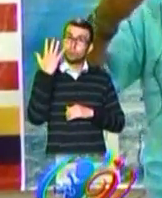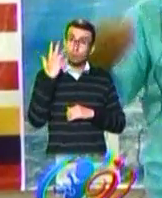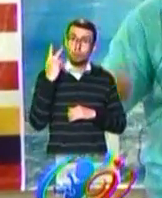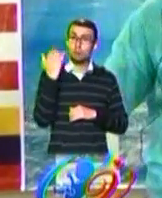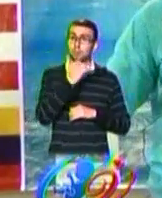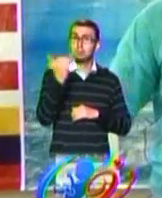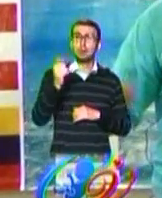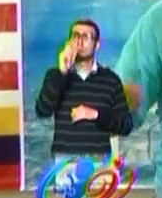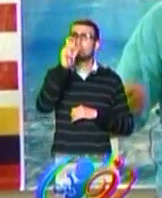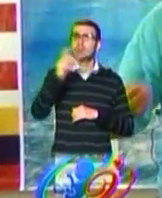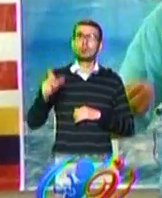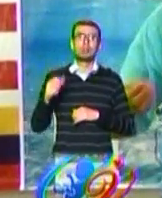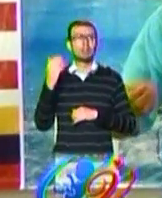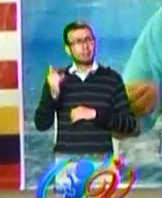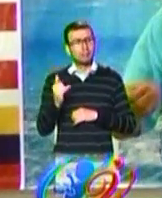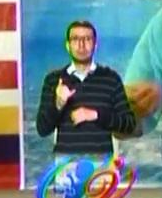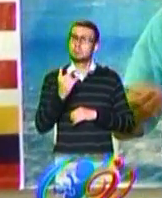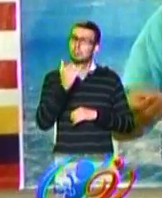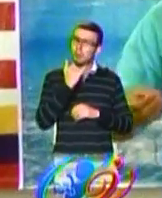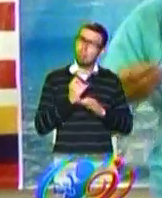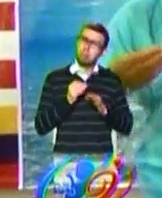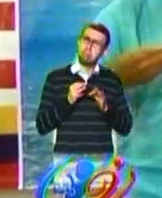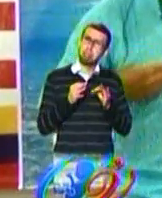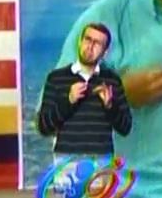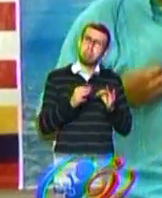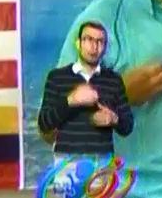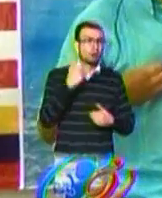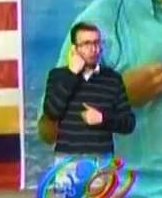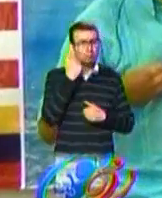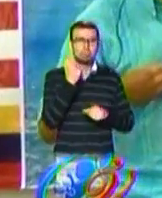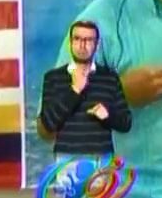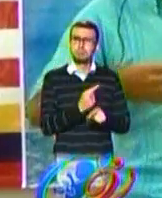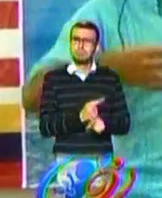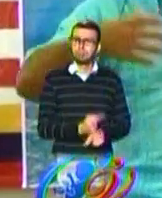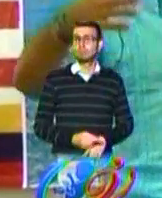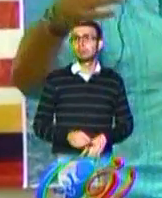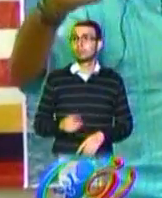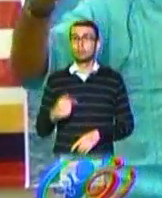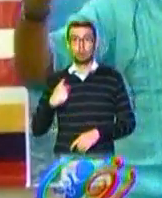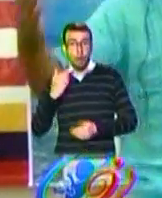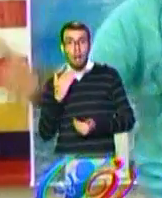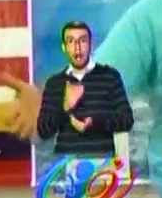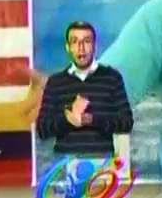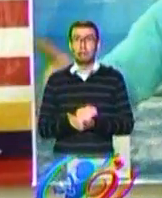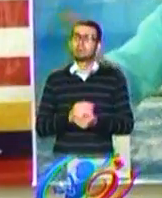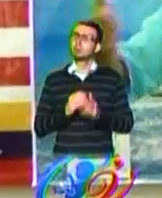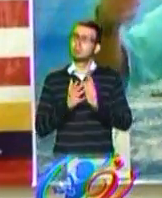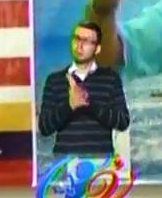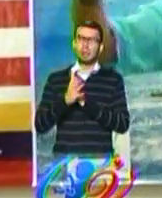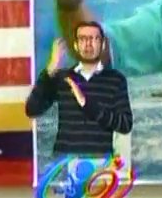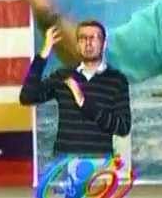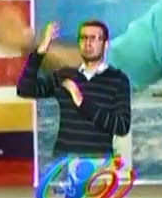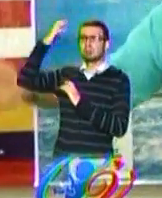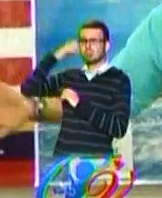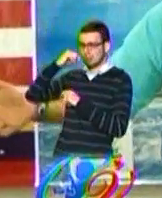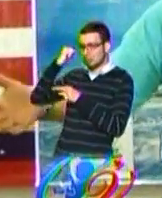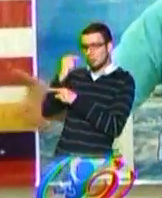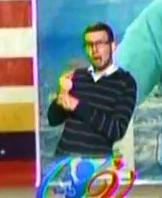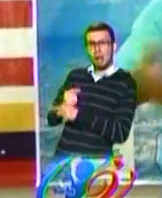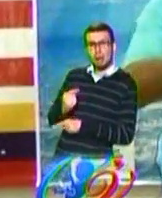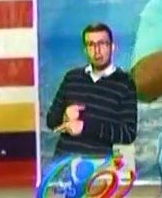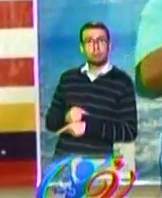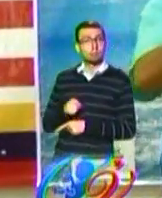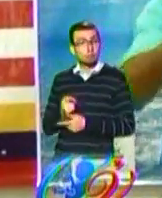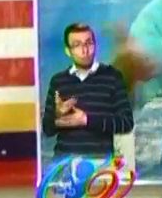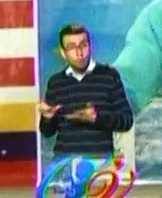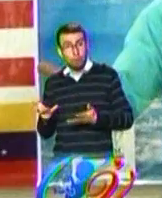personas que mejoran de sus procesos patológicos. Entonces yo hoy, más que venir a hablar de conceptos ortodoxos y de conceptos prácticos